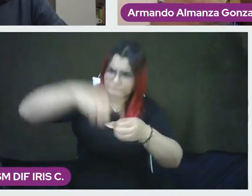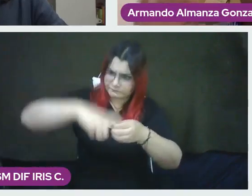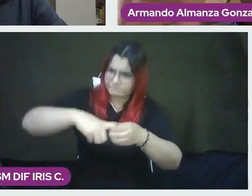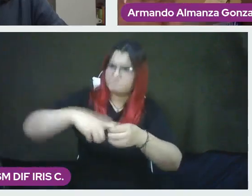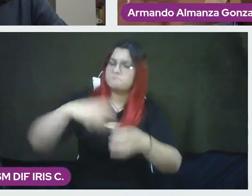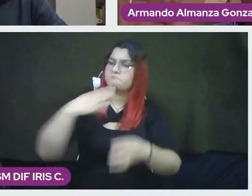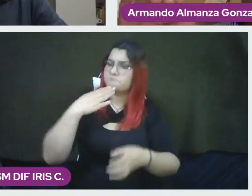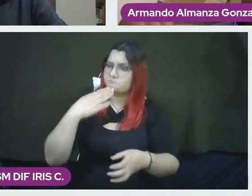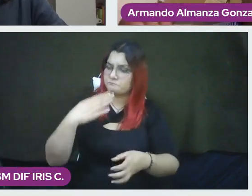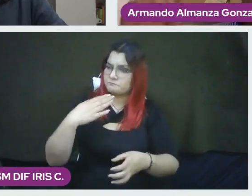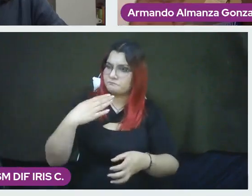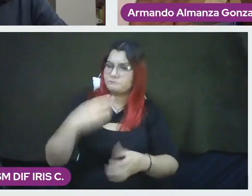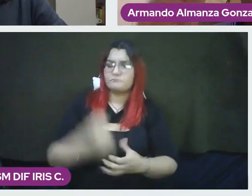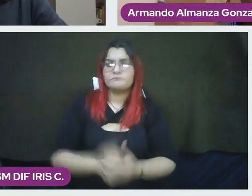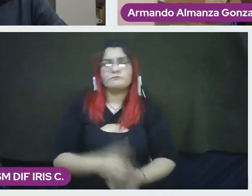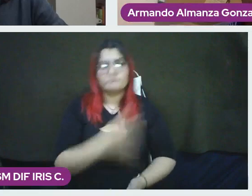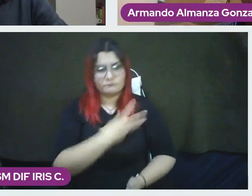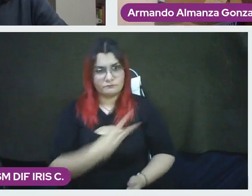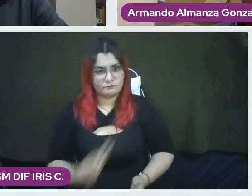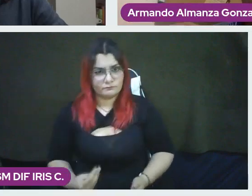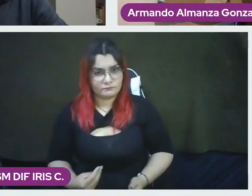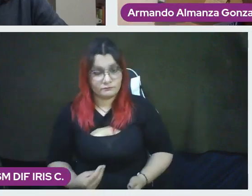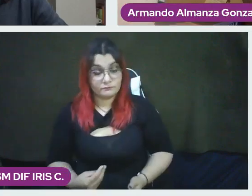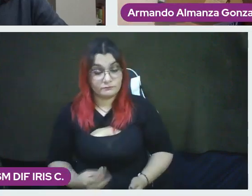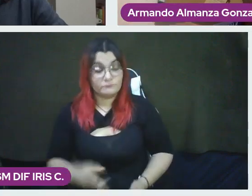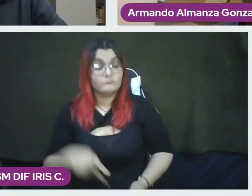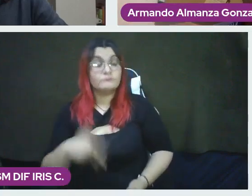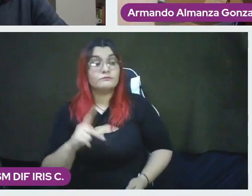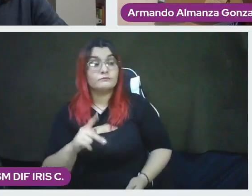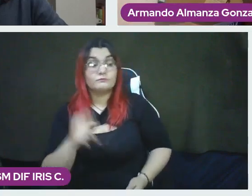único requisito, que vengan educados.